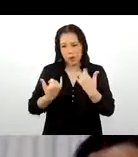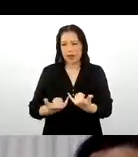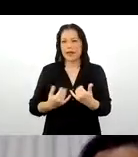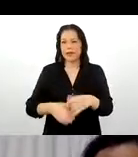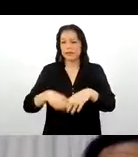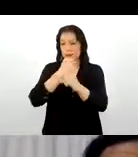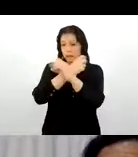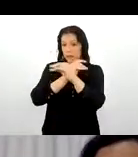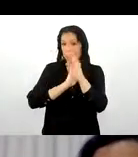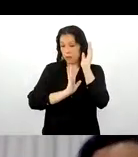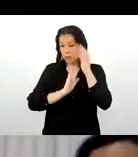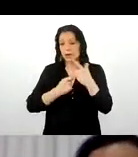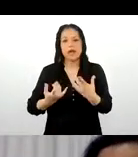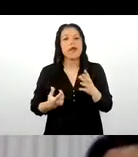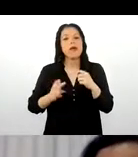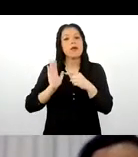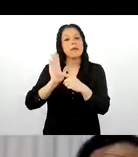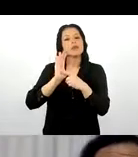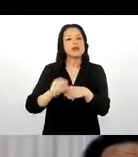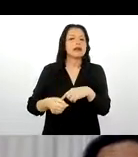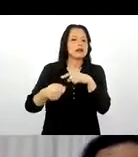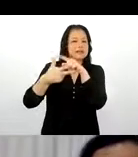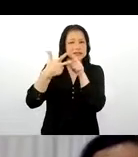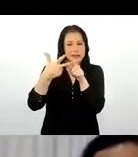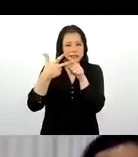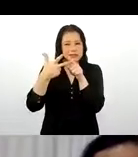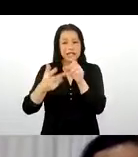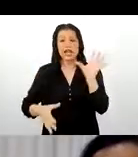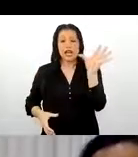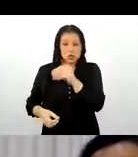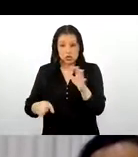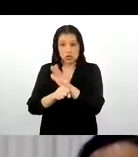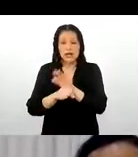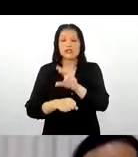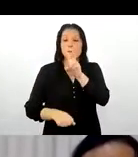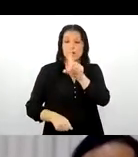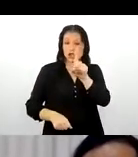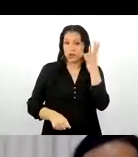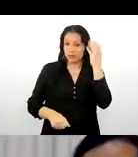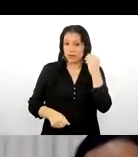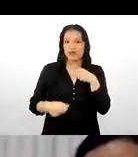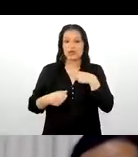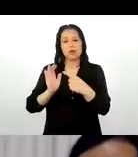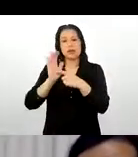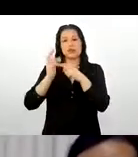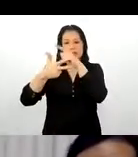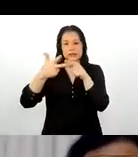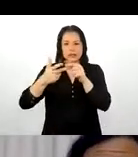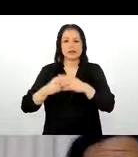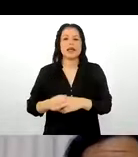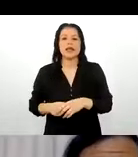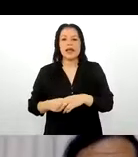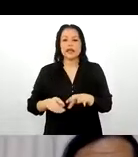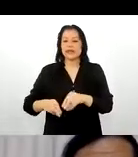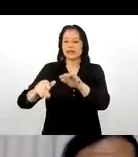en esta presentación. Vamos a mostrarle tres de las 21 experiencias que tenemos: la Tierra de los Yachas, el Parque